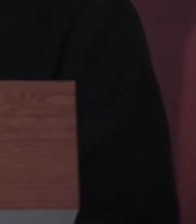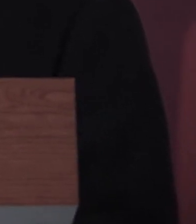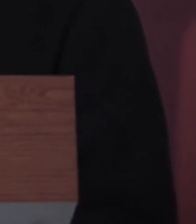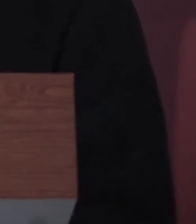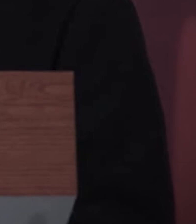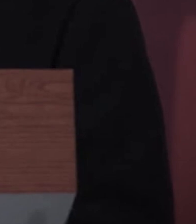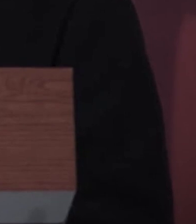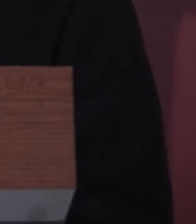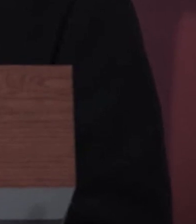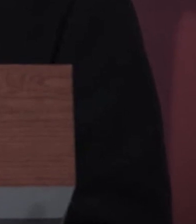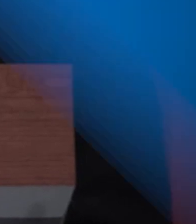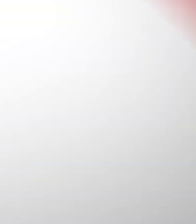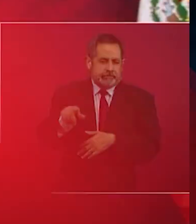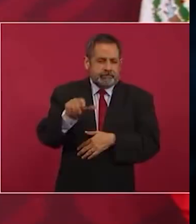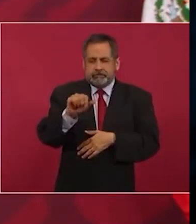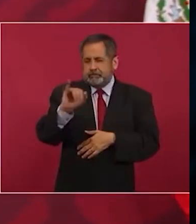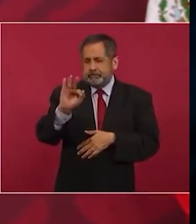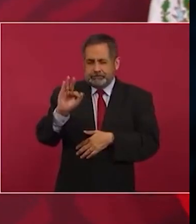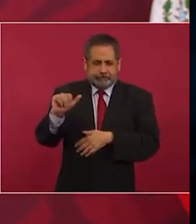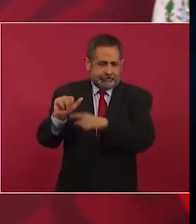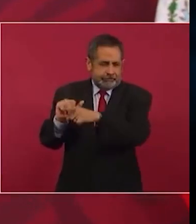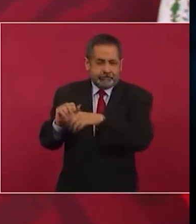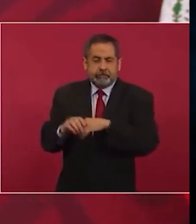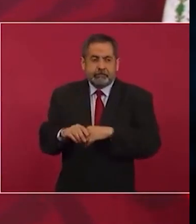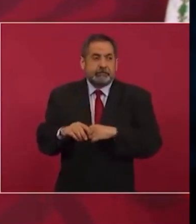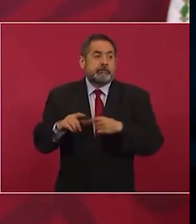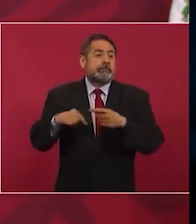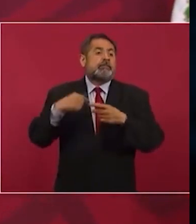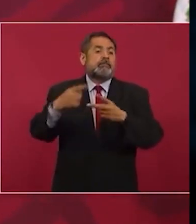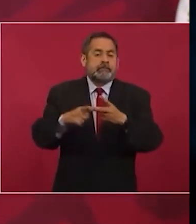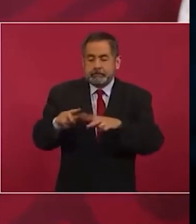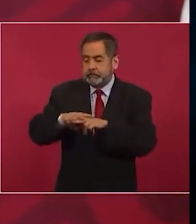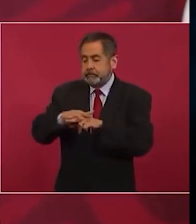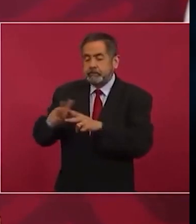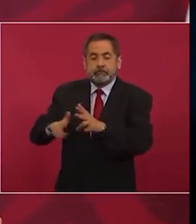los propios habló los agredió ahora es el tren my